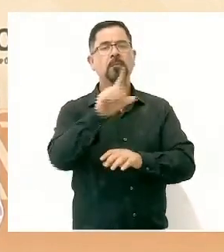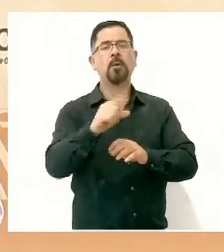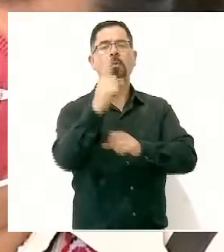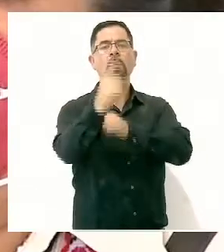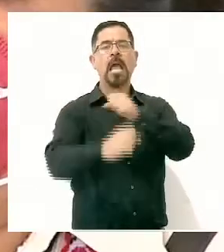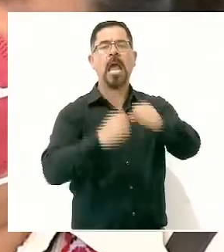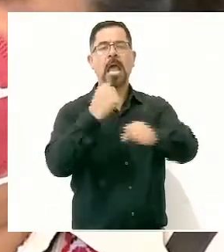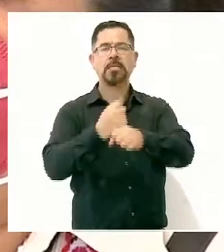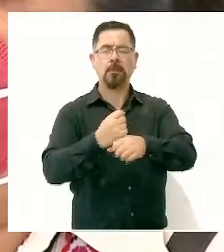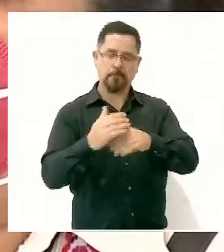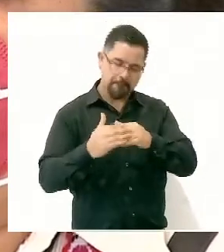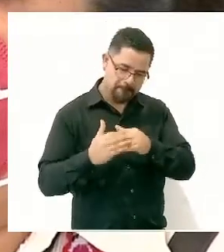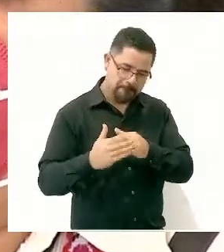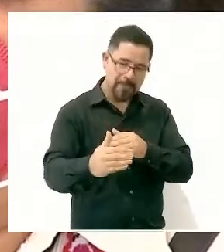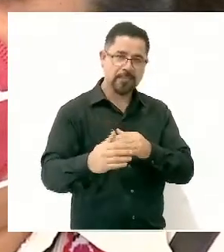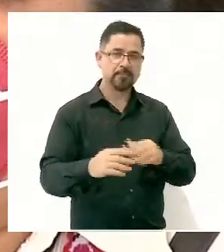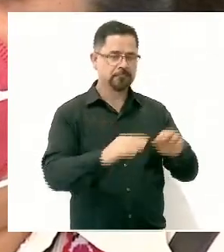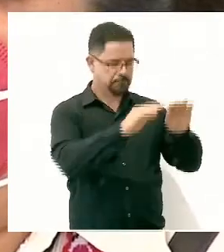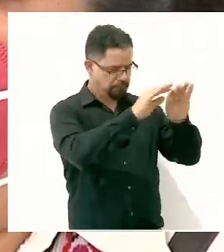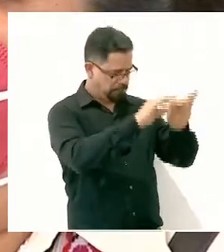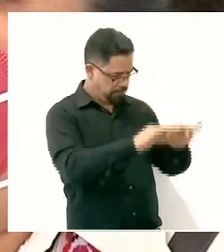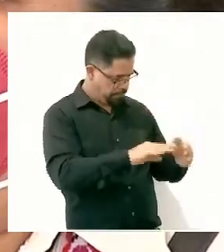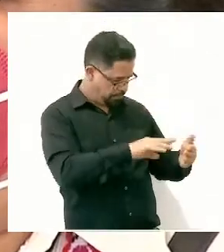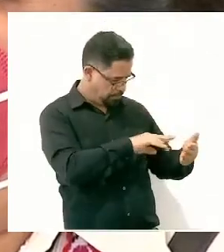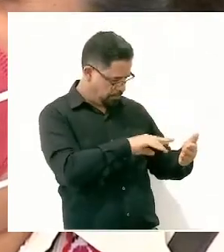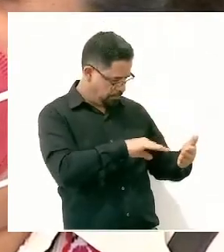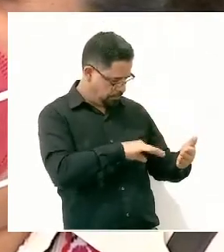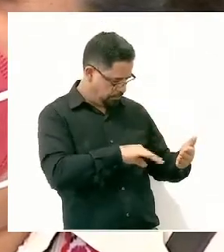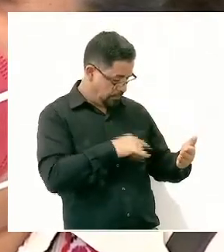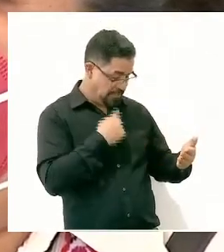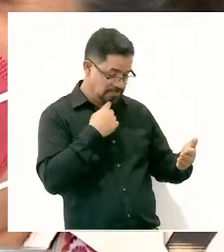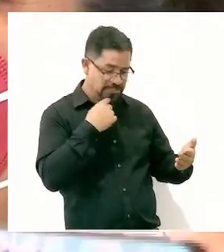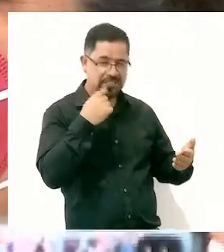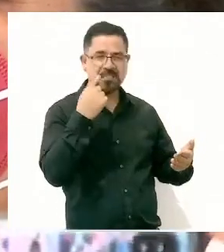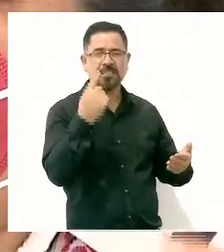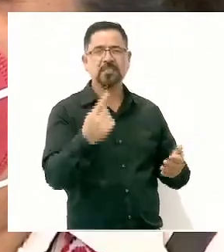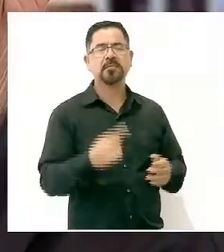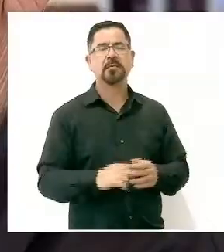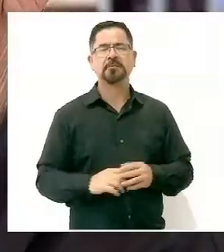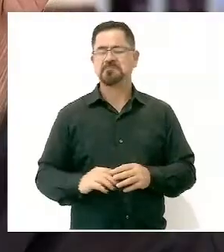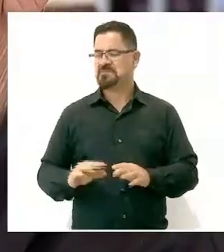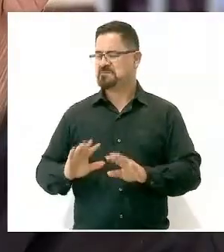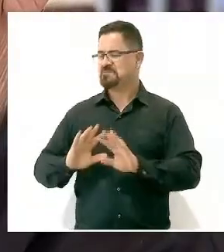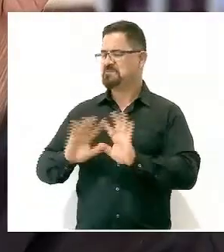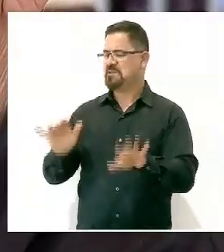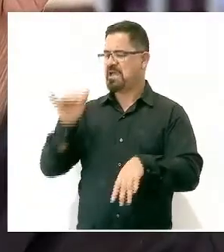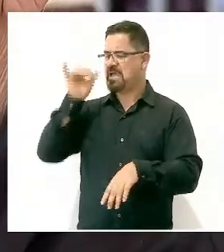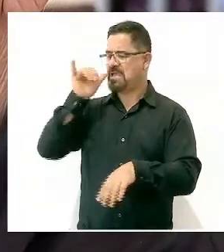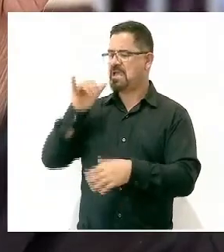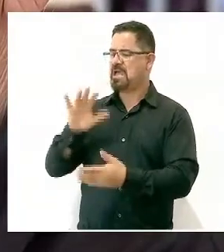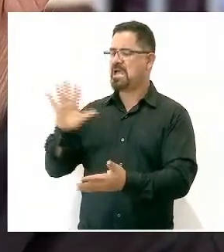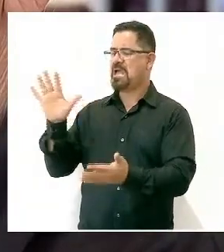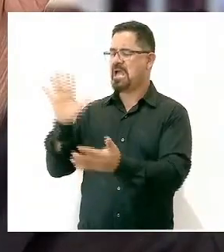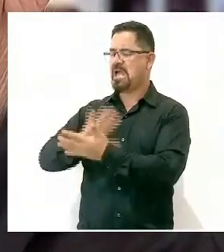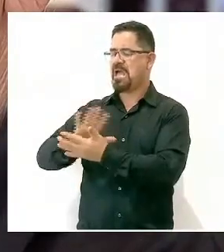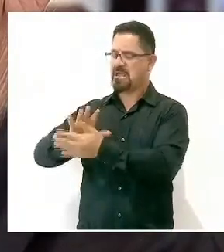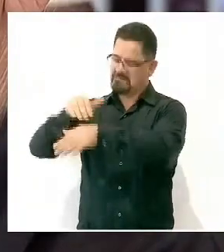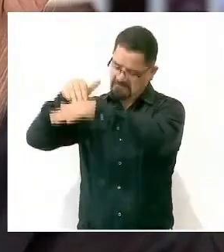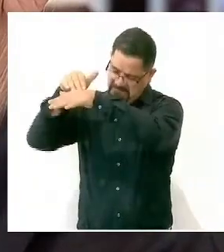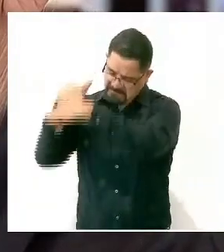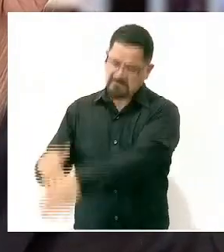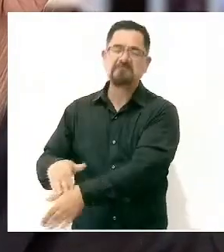afirma textualmente que prácticamente los ha sometido.